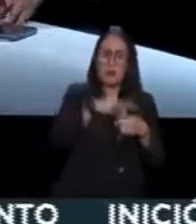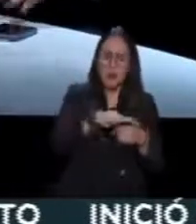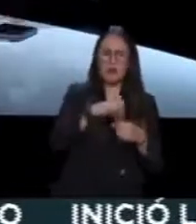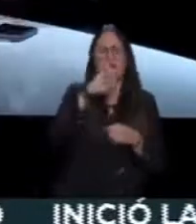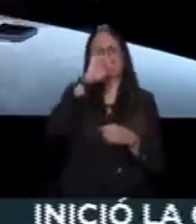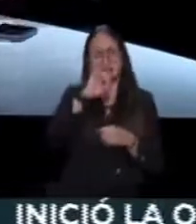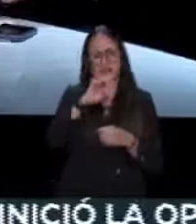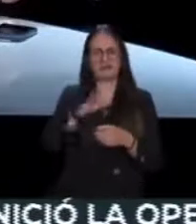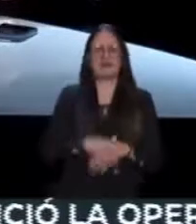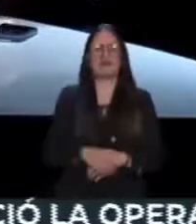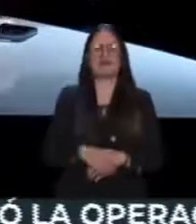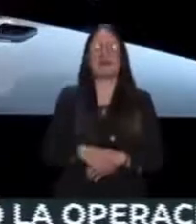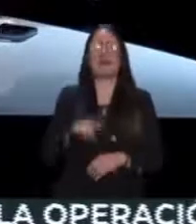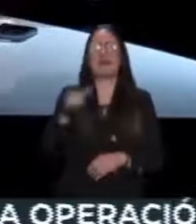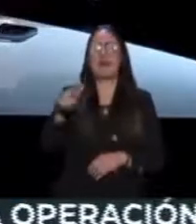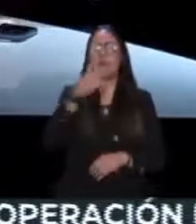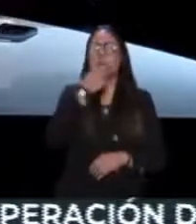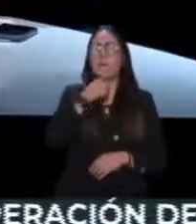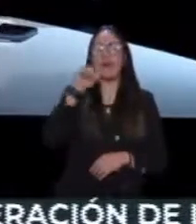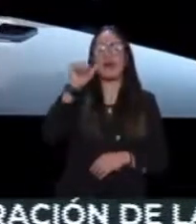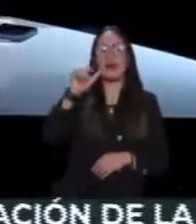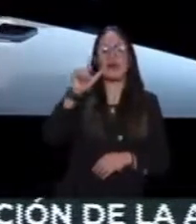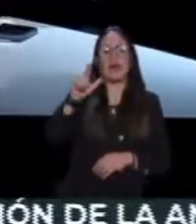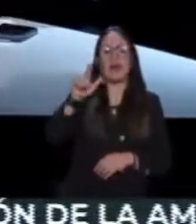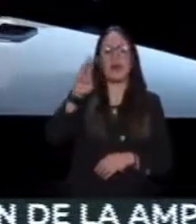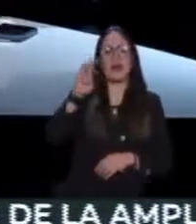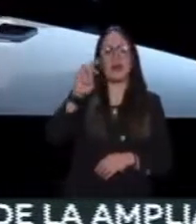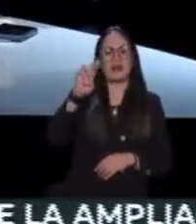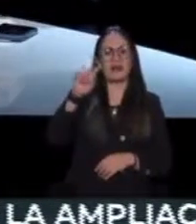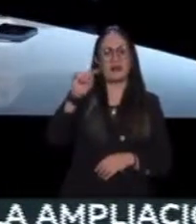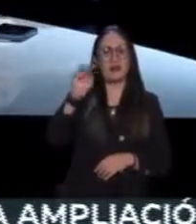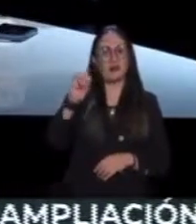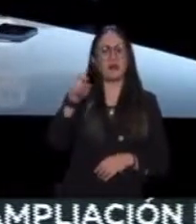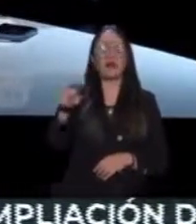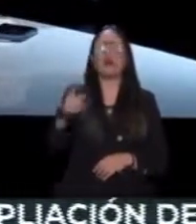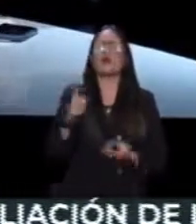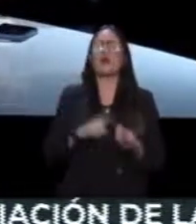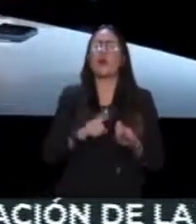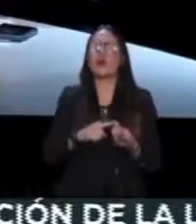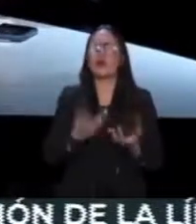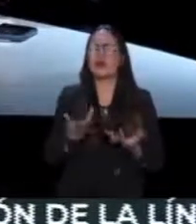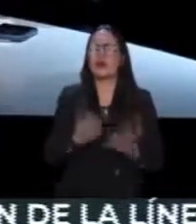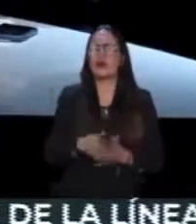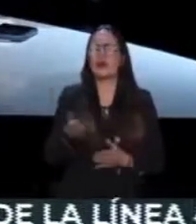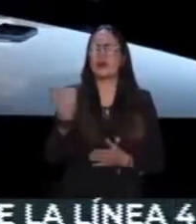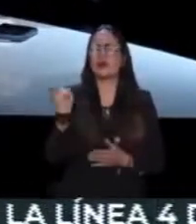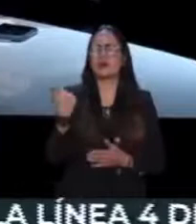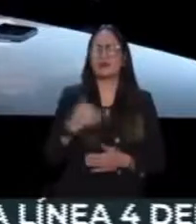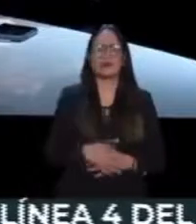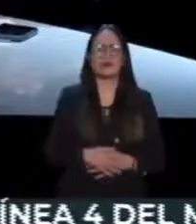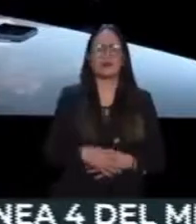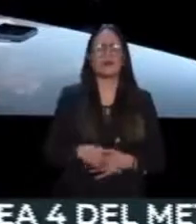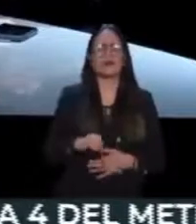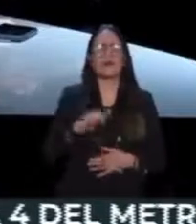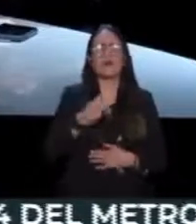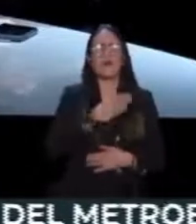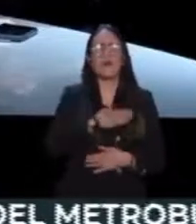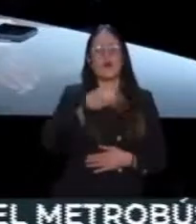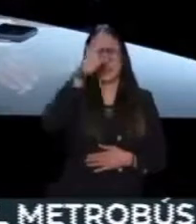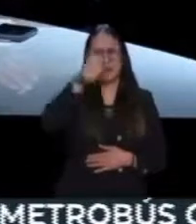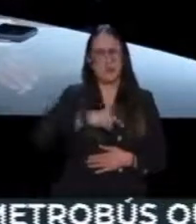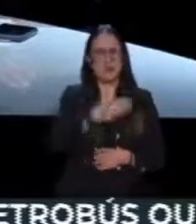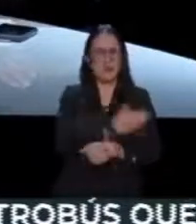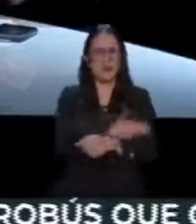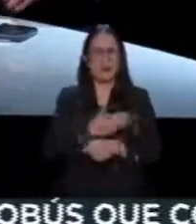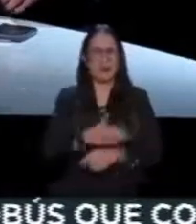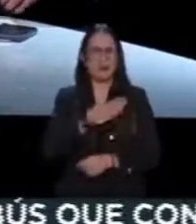de incidencias. Alberto Álvarez, nos vamos finalmente contigo. ¿Tú por dónde anduviste? Azul, Juan, buenas noches, compañeros, muy